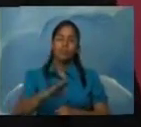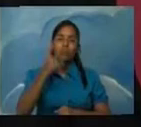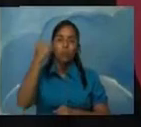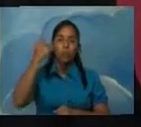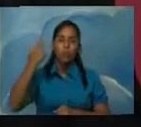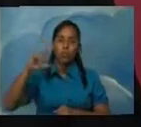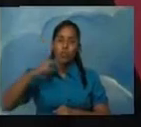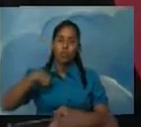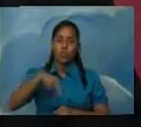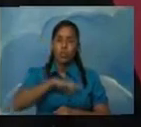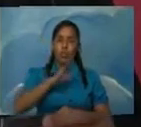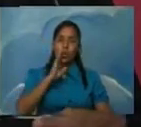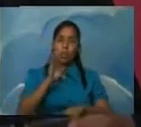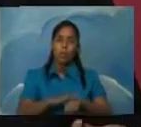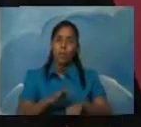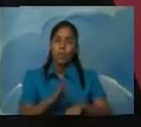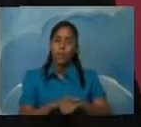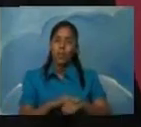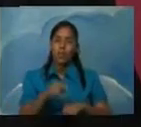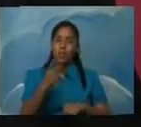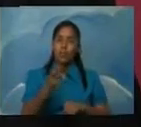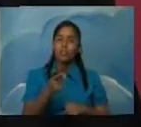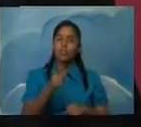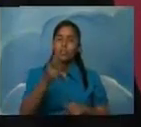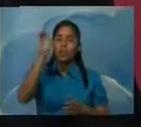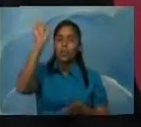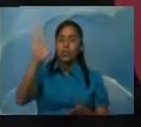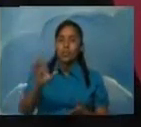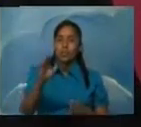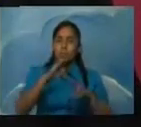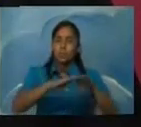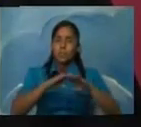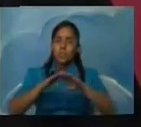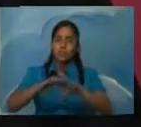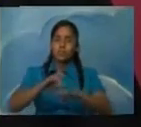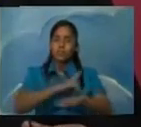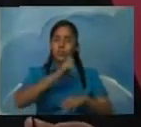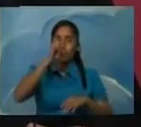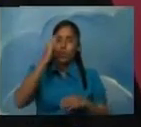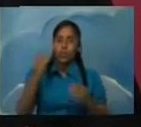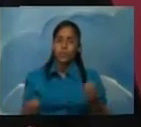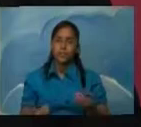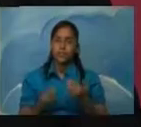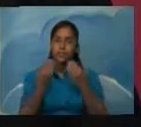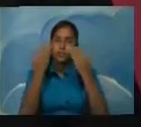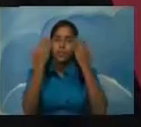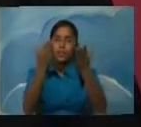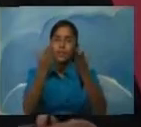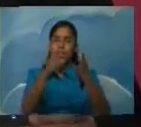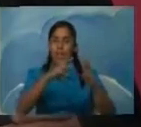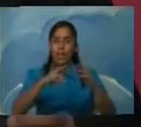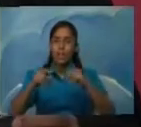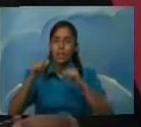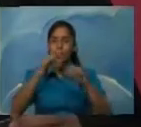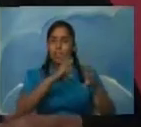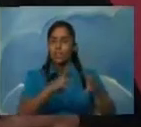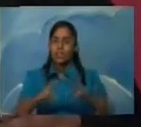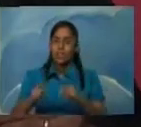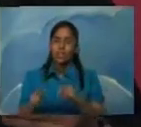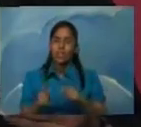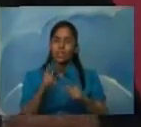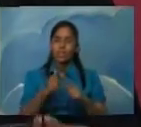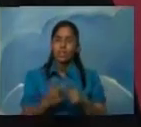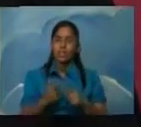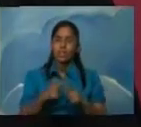Cuando el sacerdote, el ministro del Señor en aquel tiempo, ofrecía a harina de trigo molido,